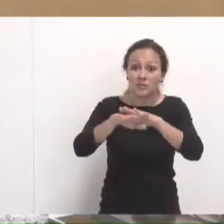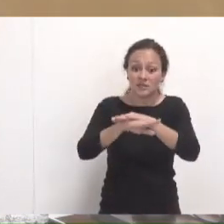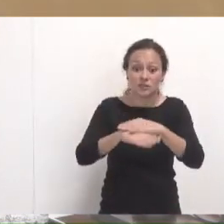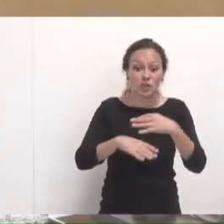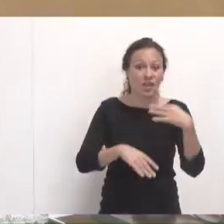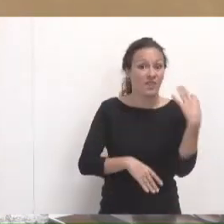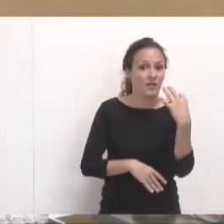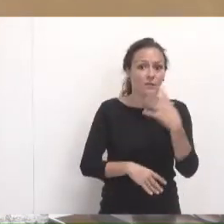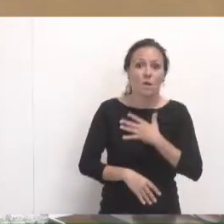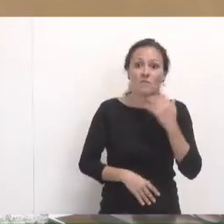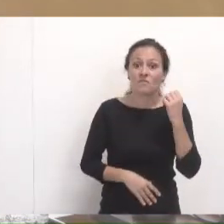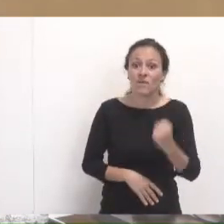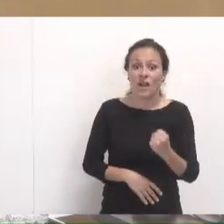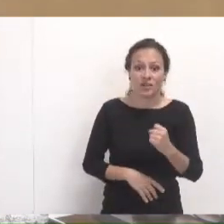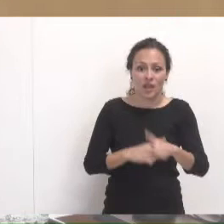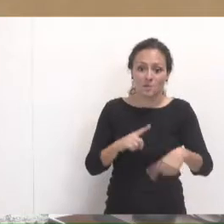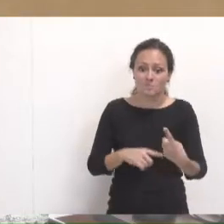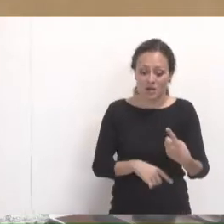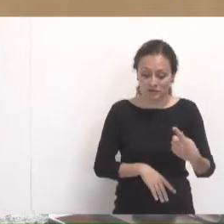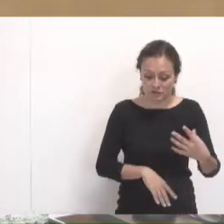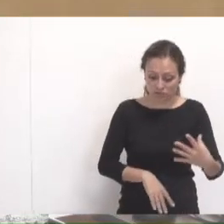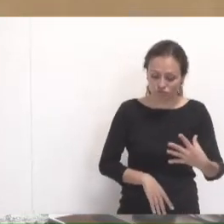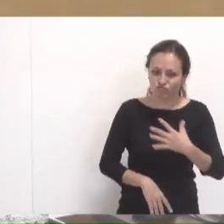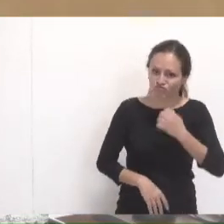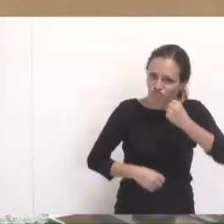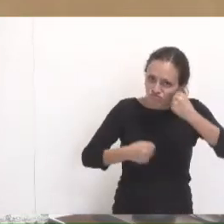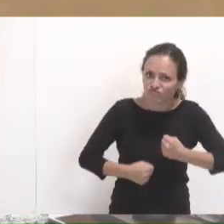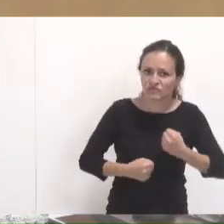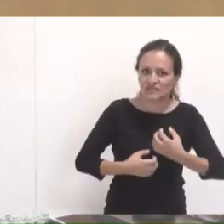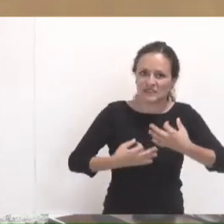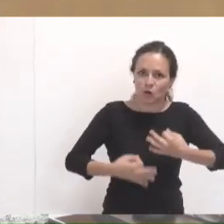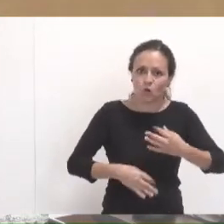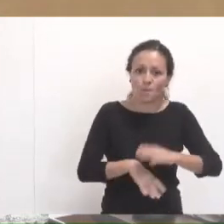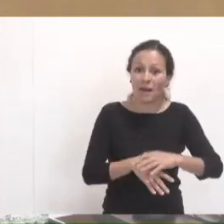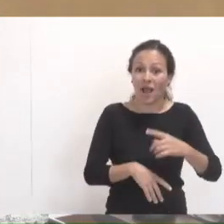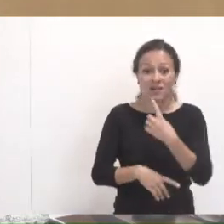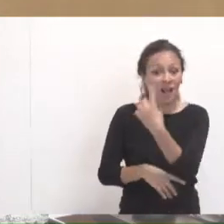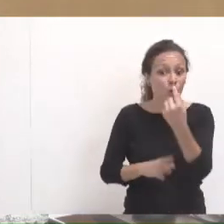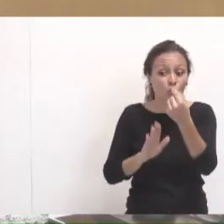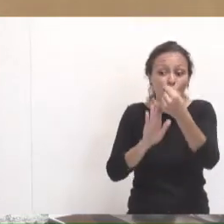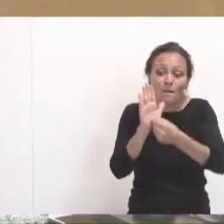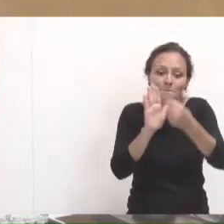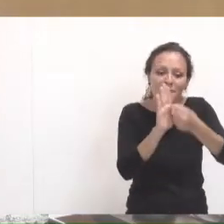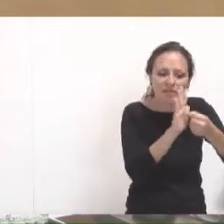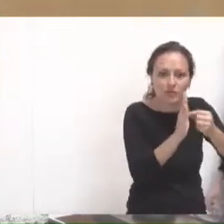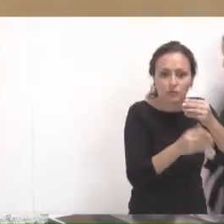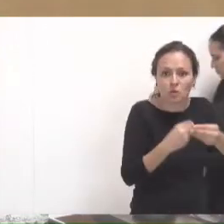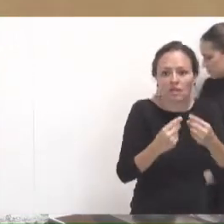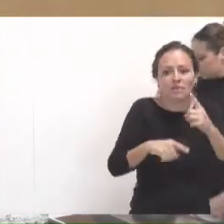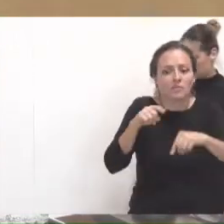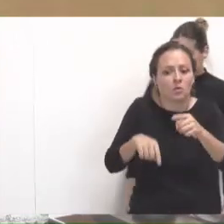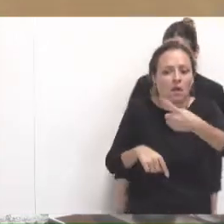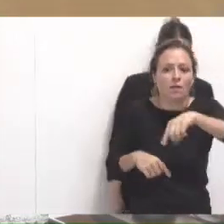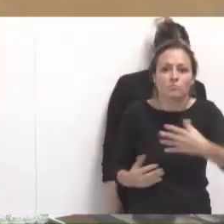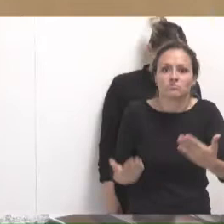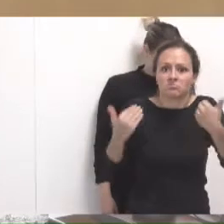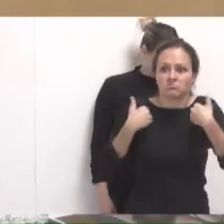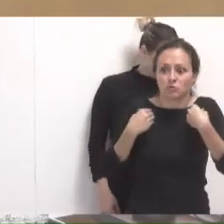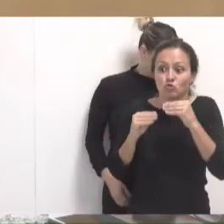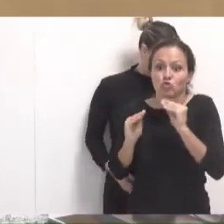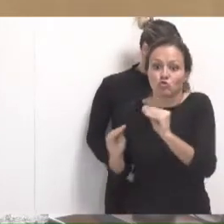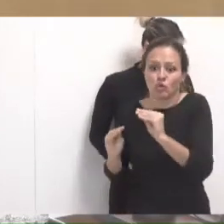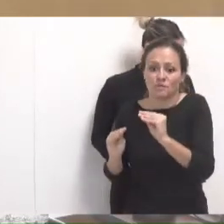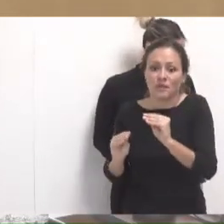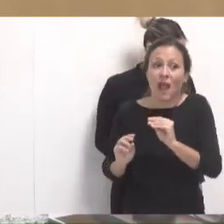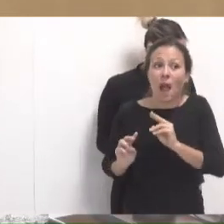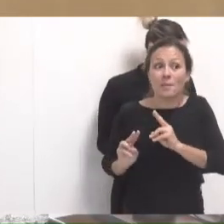tener la valentía y el coraje suficiente para adoptar medidas, cada uno en su ámbito competencial, y algunas que tal vez al inicio